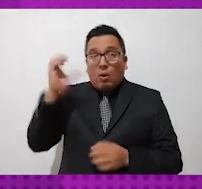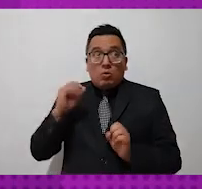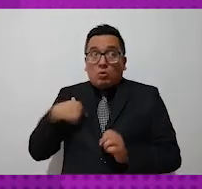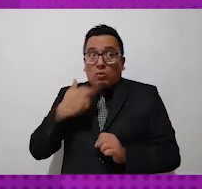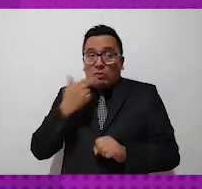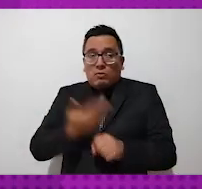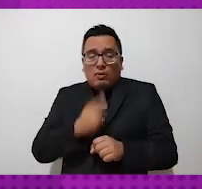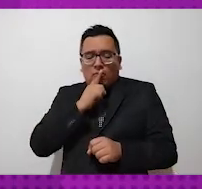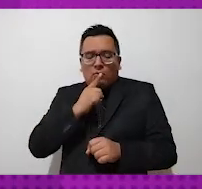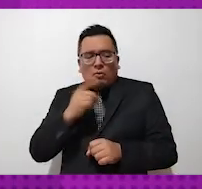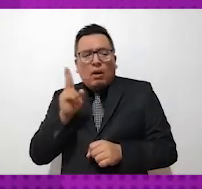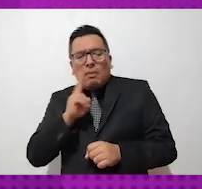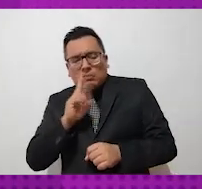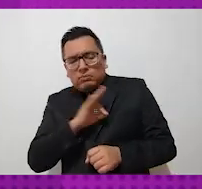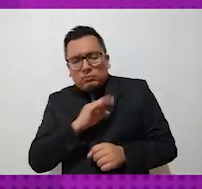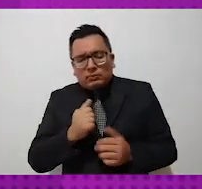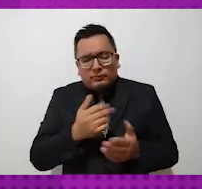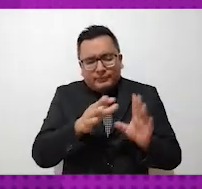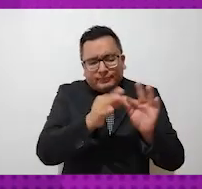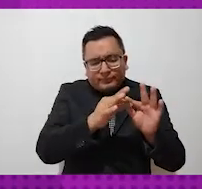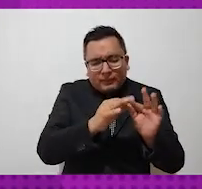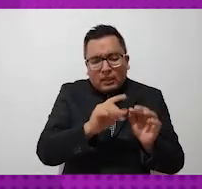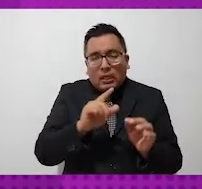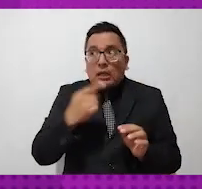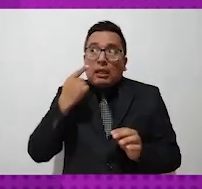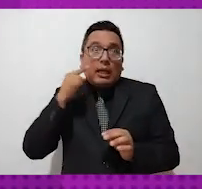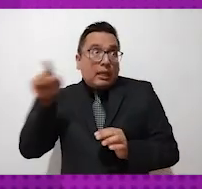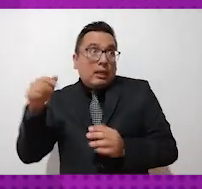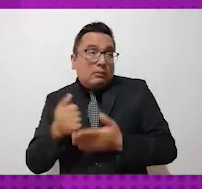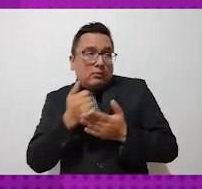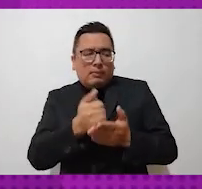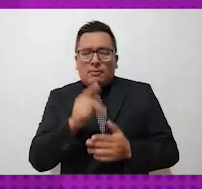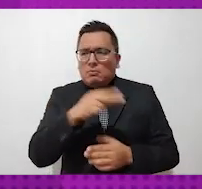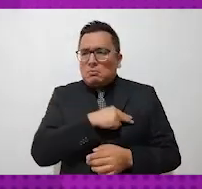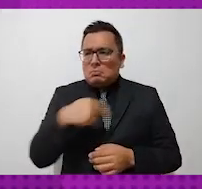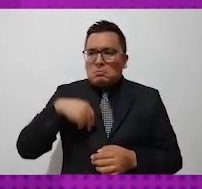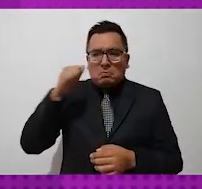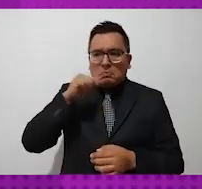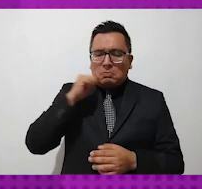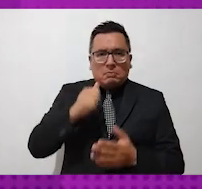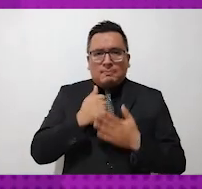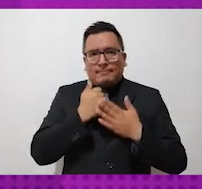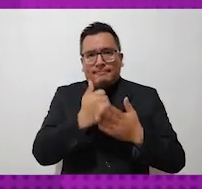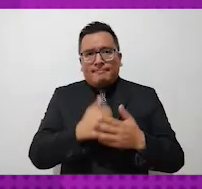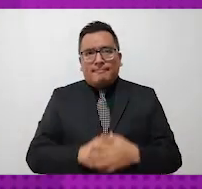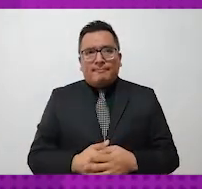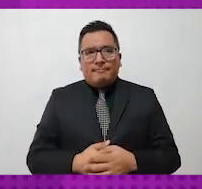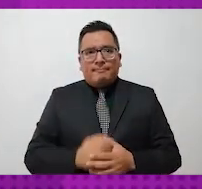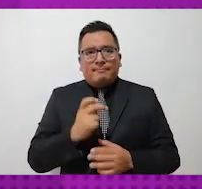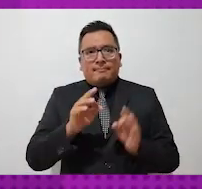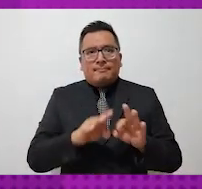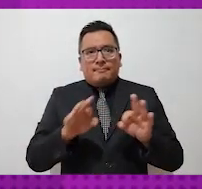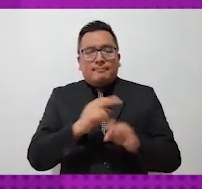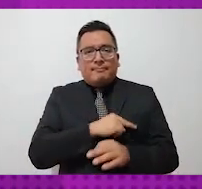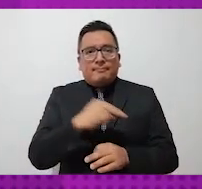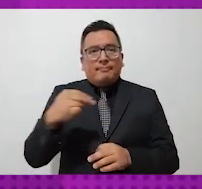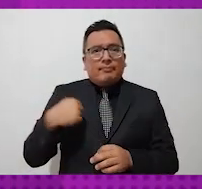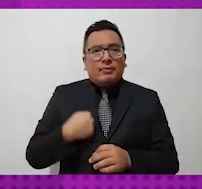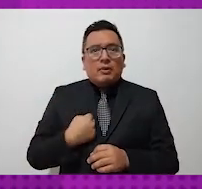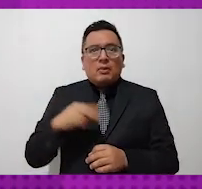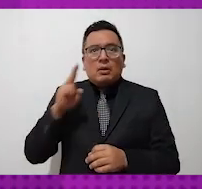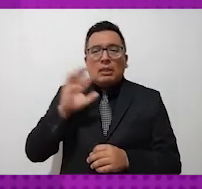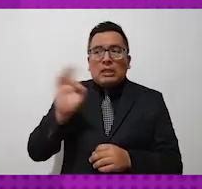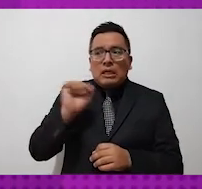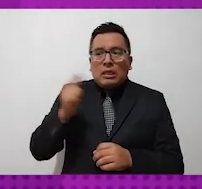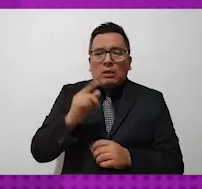podemos ayudar, pero el apoyo está al 100% por parte de la Contraloría. Y sobre todo acercarse, entre más